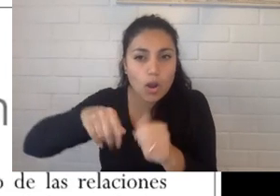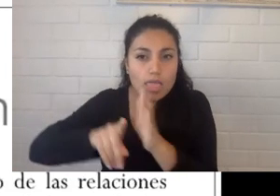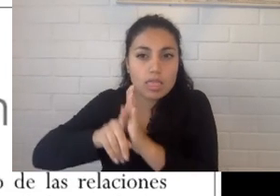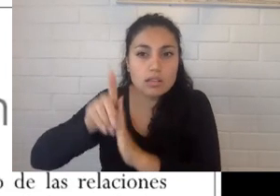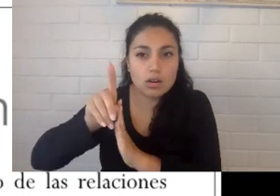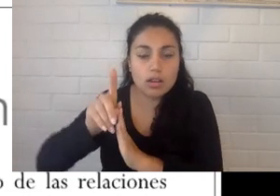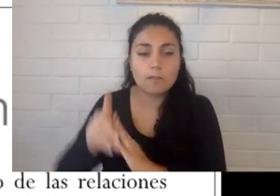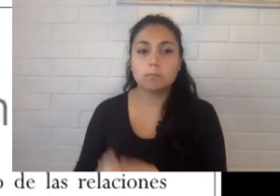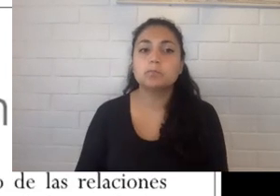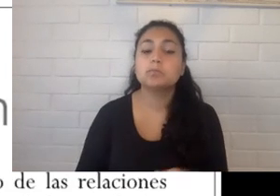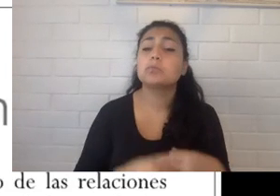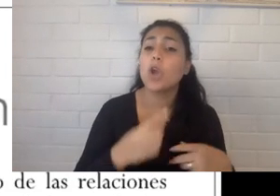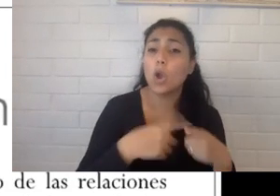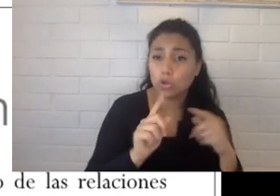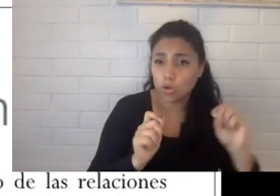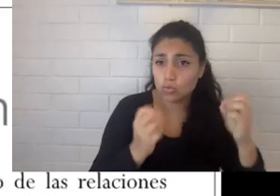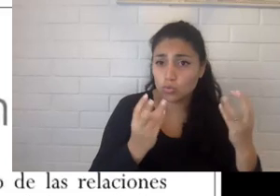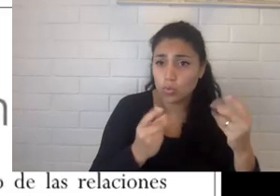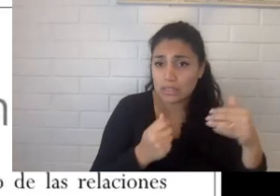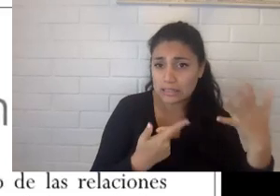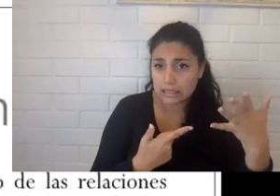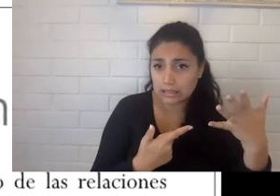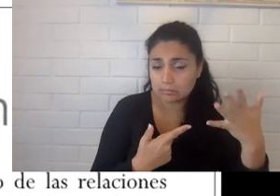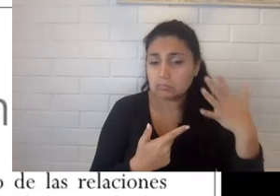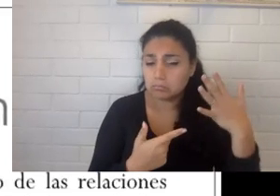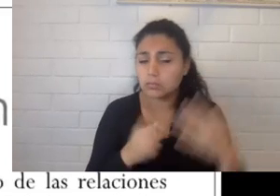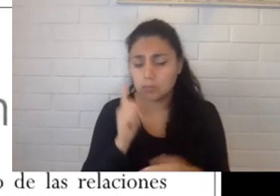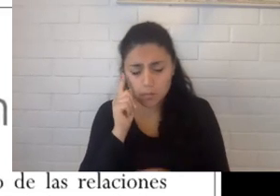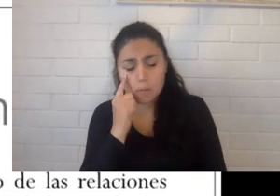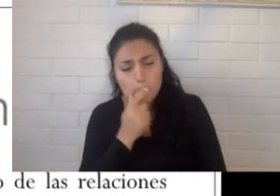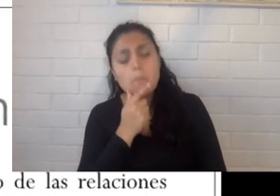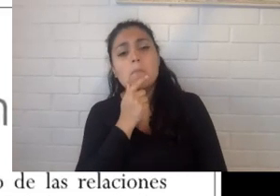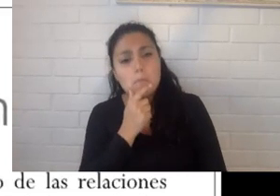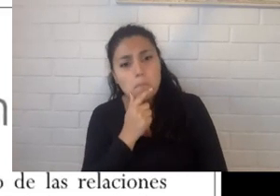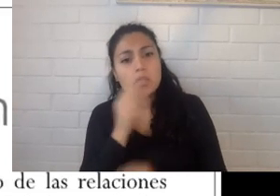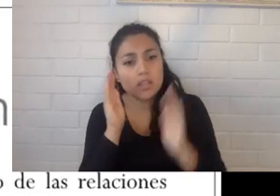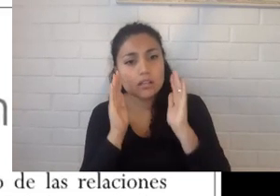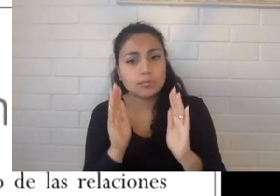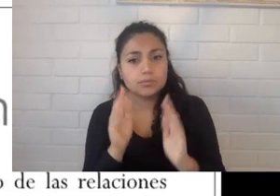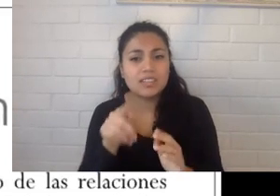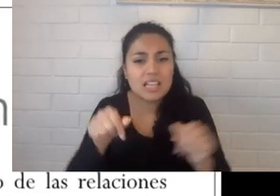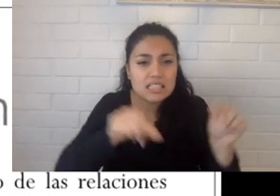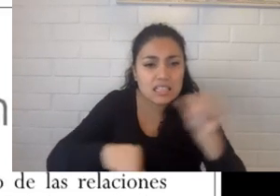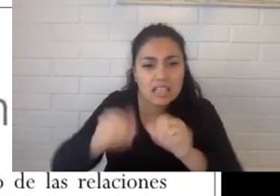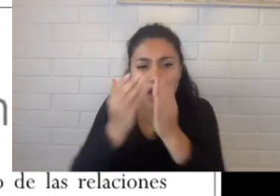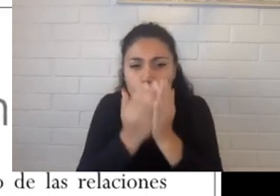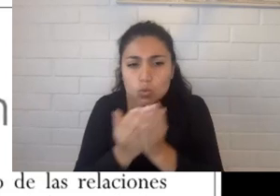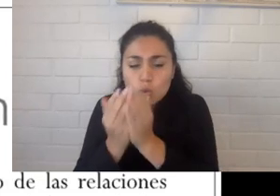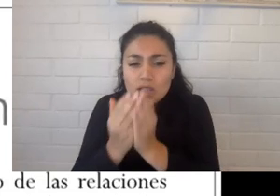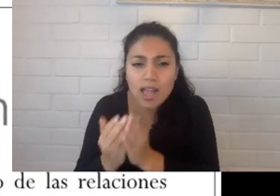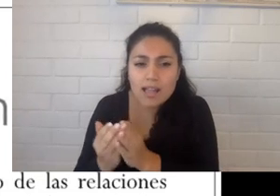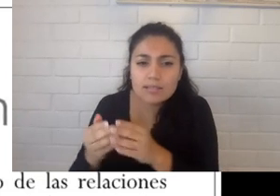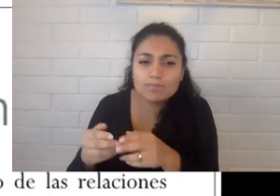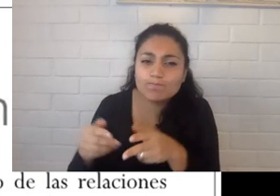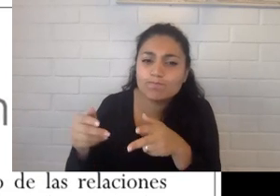la otra que me llama bastante la atención es la número 7, como le decía anteriormente. Dice que la ciencia que estudia los efectos de la fuerza sobre los tejidos